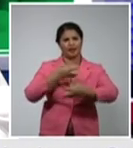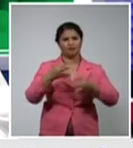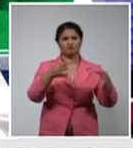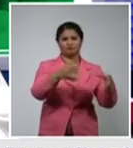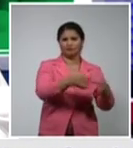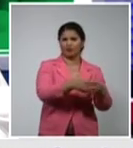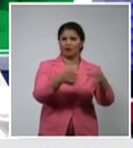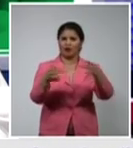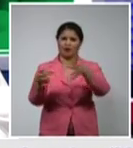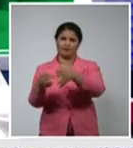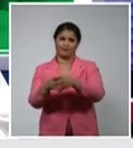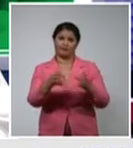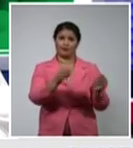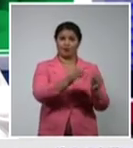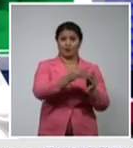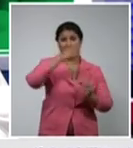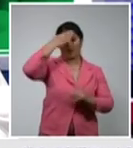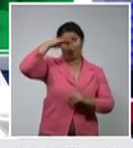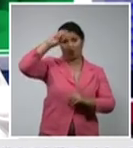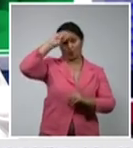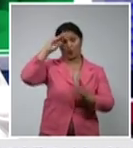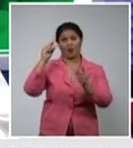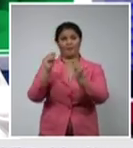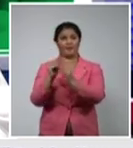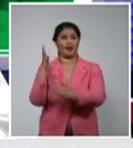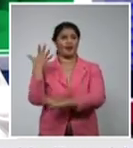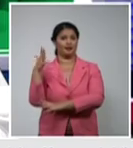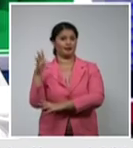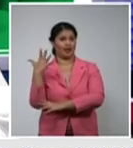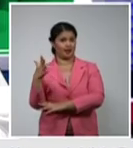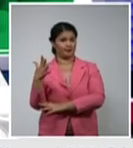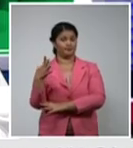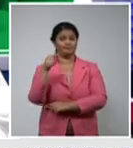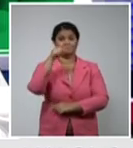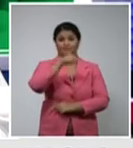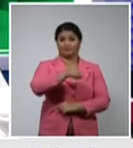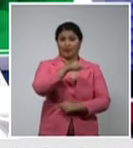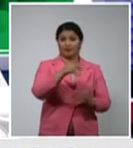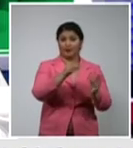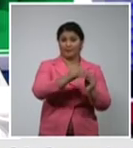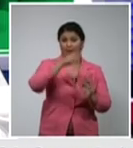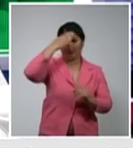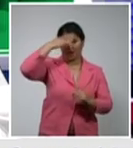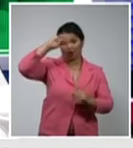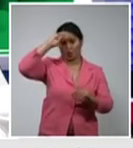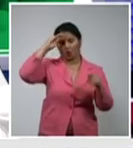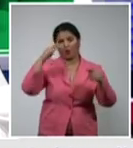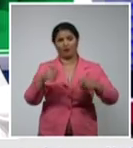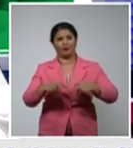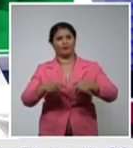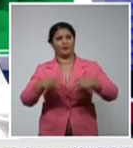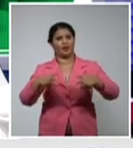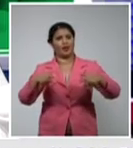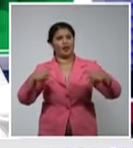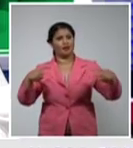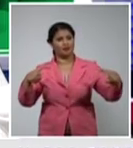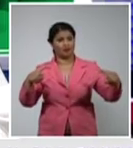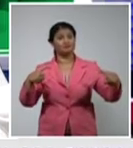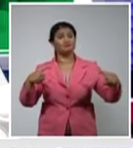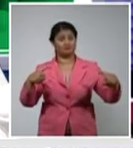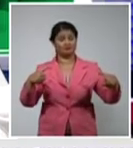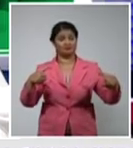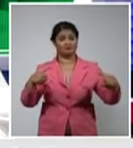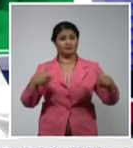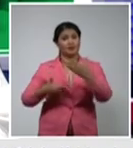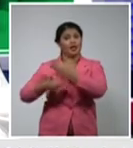no niego que fue necesario adoptar un grupo de medidas de control sanitario internacional que se le informaron a